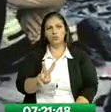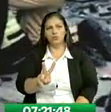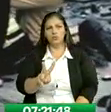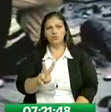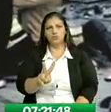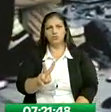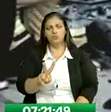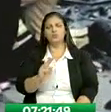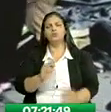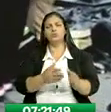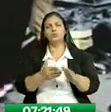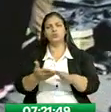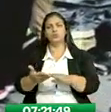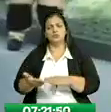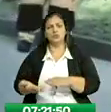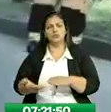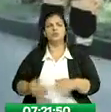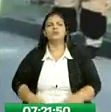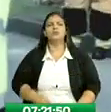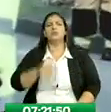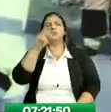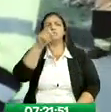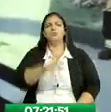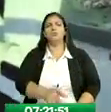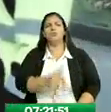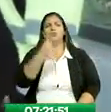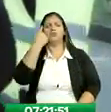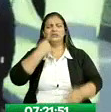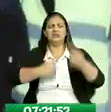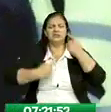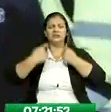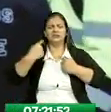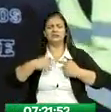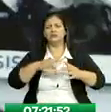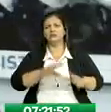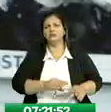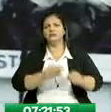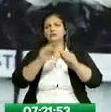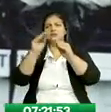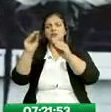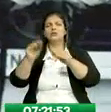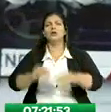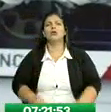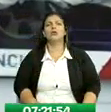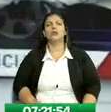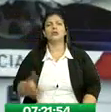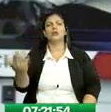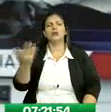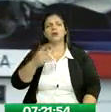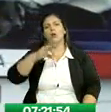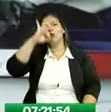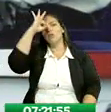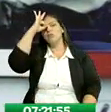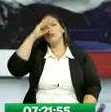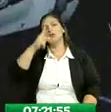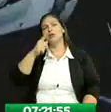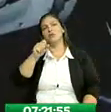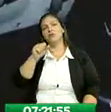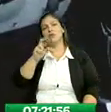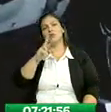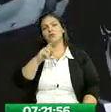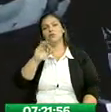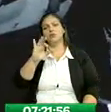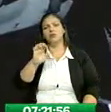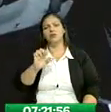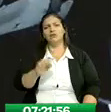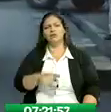hubo una persona herida que fue trasladada al hospital de Paute. Se desconoce hasta el momento la responsabilidad de los conductores de esta tragedia que cobra